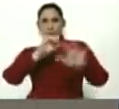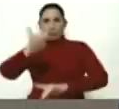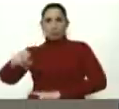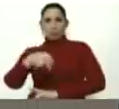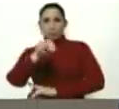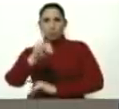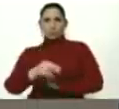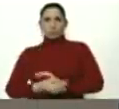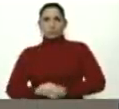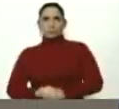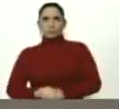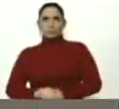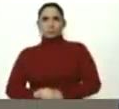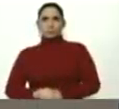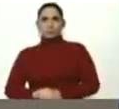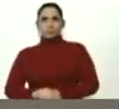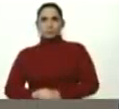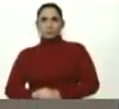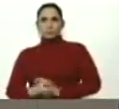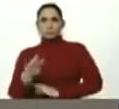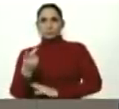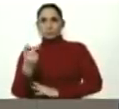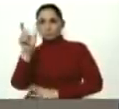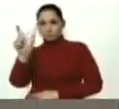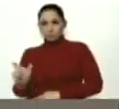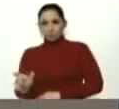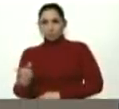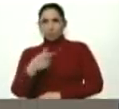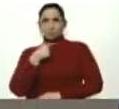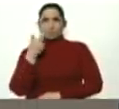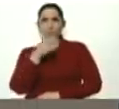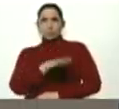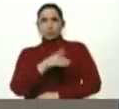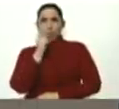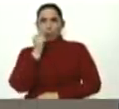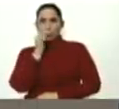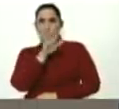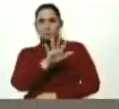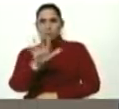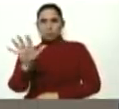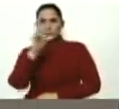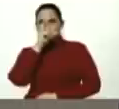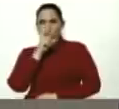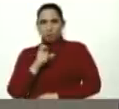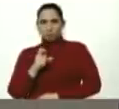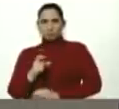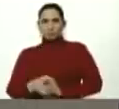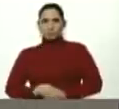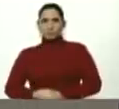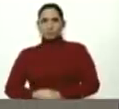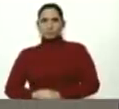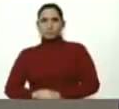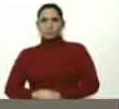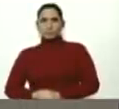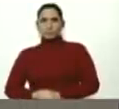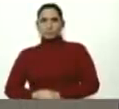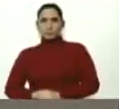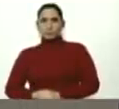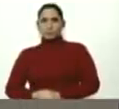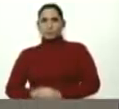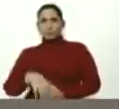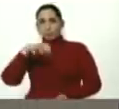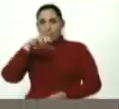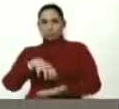junio. El segundo caso fallecido es un señor de 55 años de edad, natural del estado